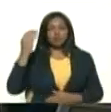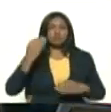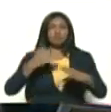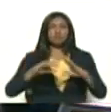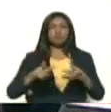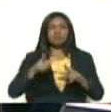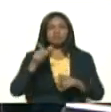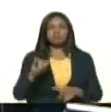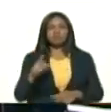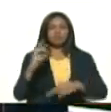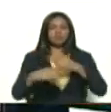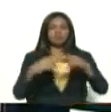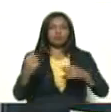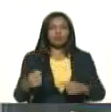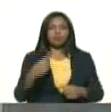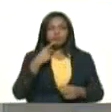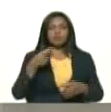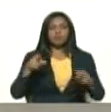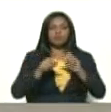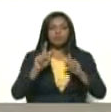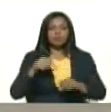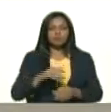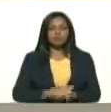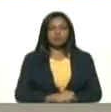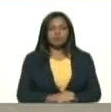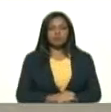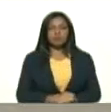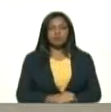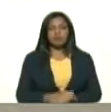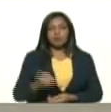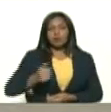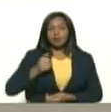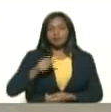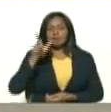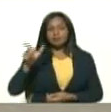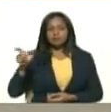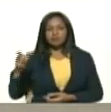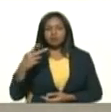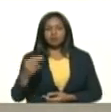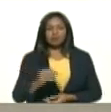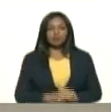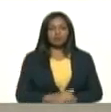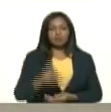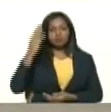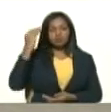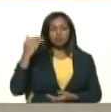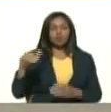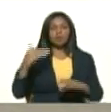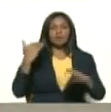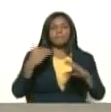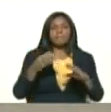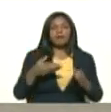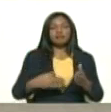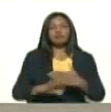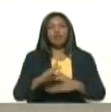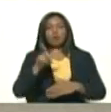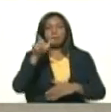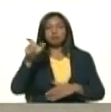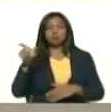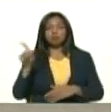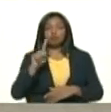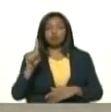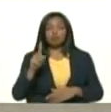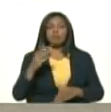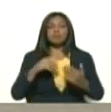gran revolucionario como hijo. No nos mandó cualquier hijo. Dios no nos mandó un oligarca, un esclavista. Pudo haber mandado